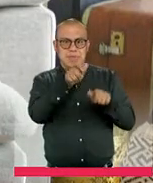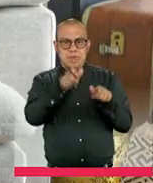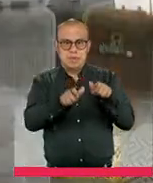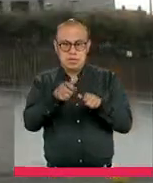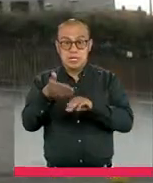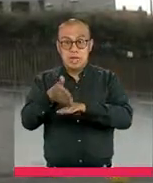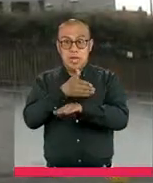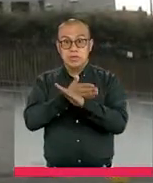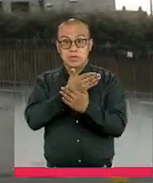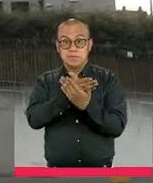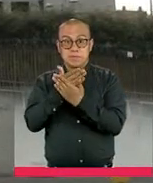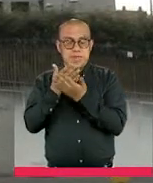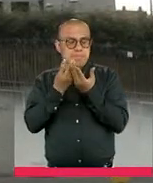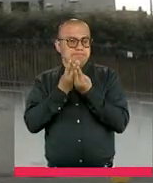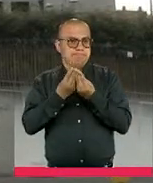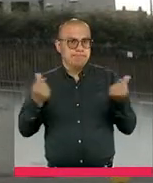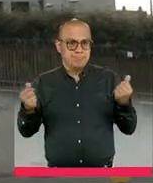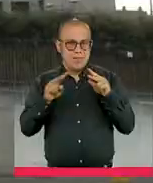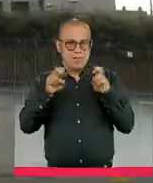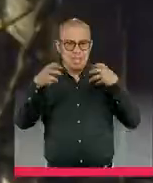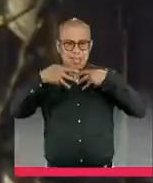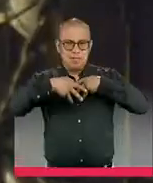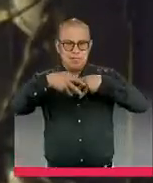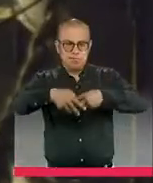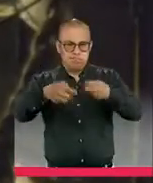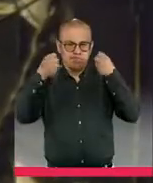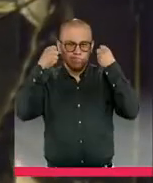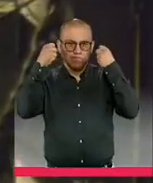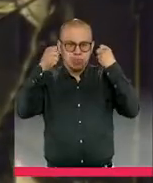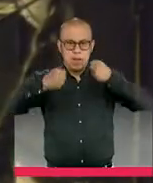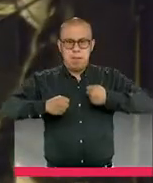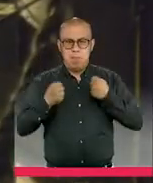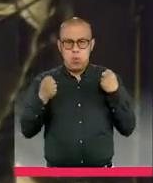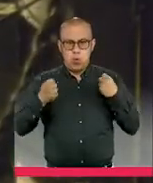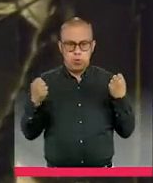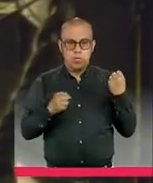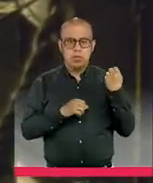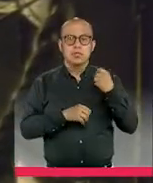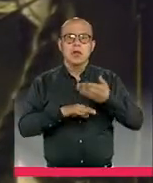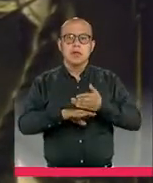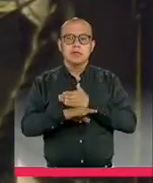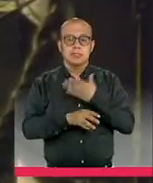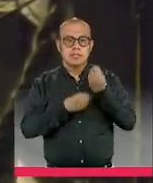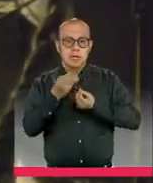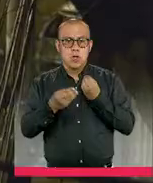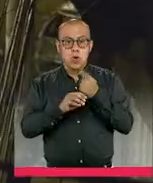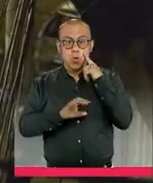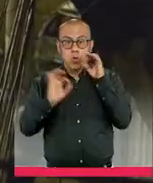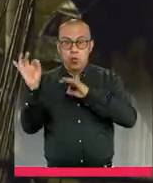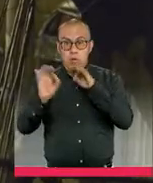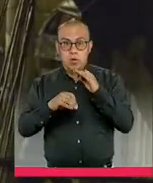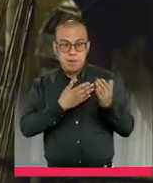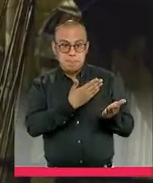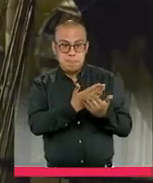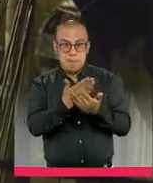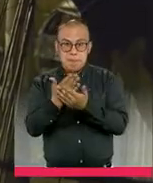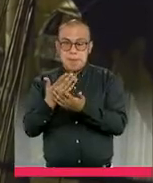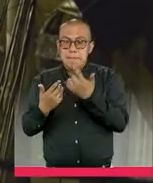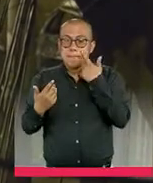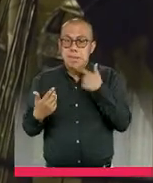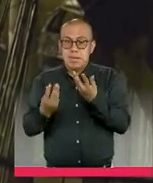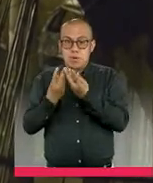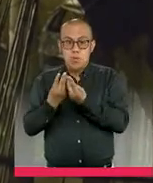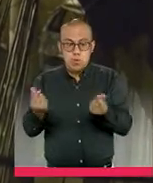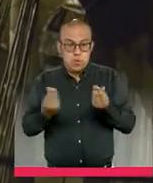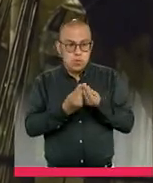sido reportadas como desaparecidas durante las jornadas de protesta en Bogotá. Según el ente de control, tras el aviso de las presuntas